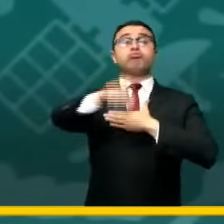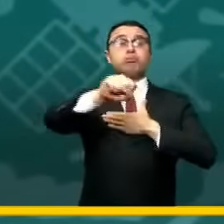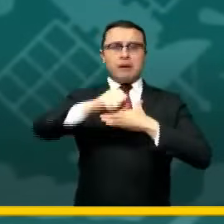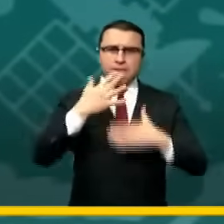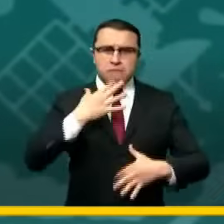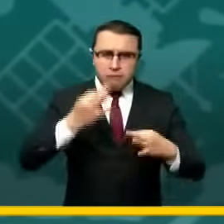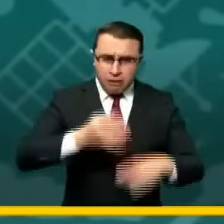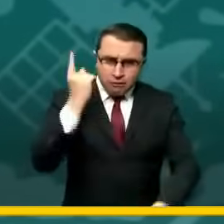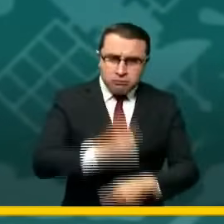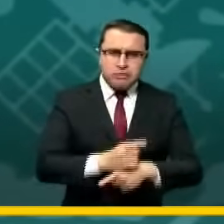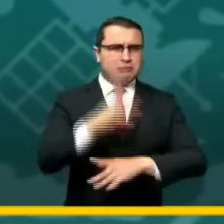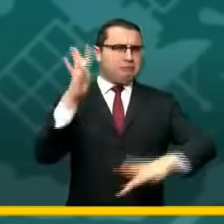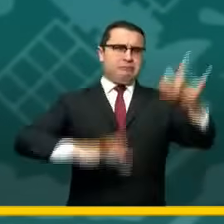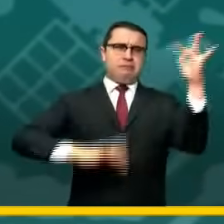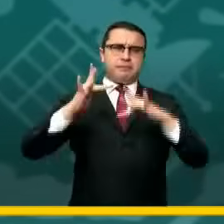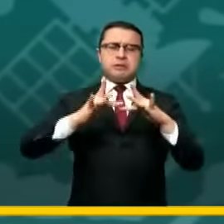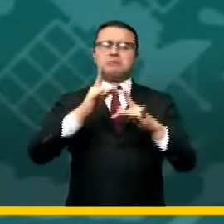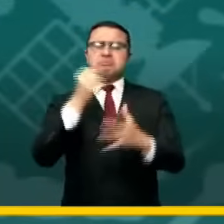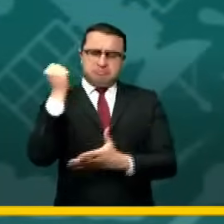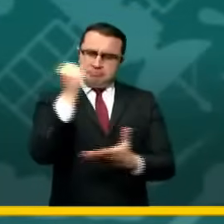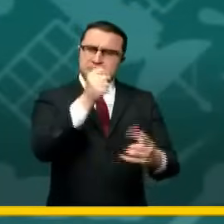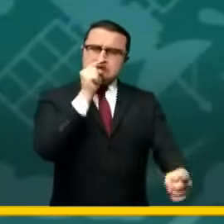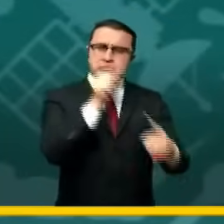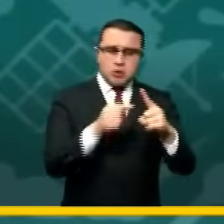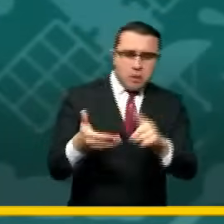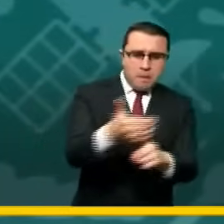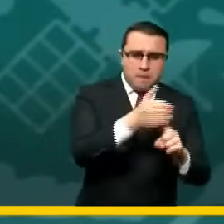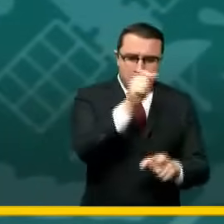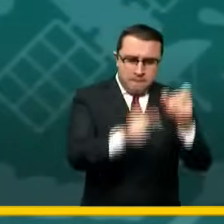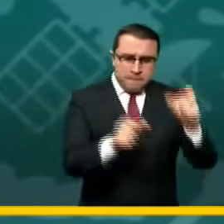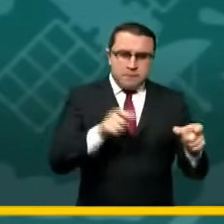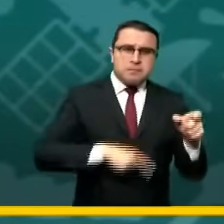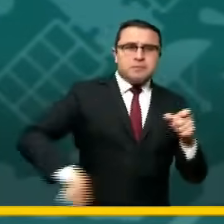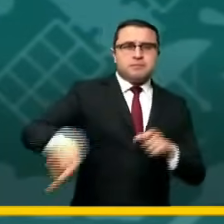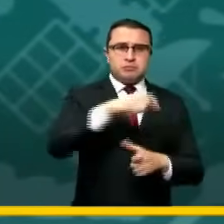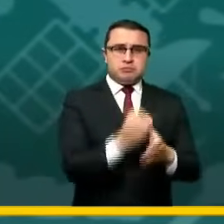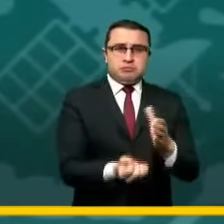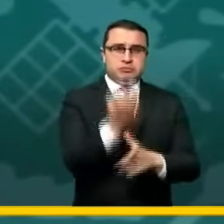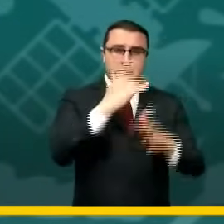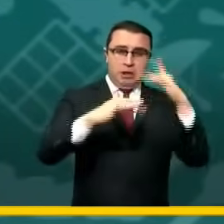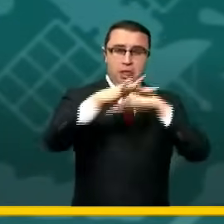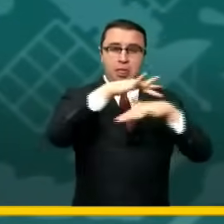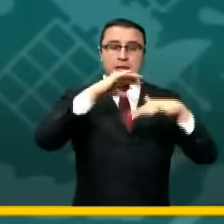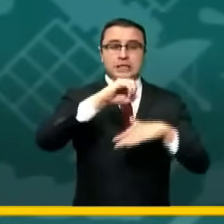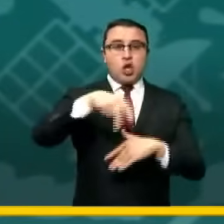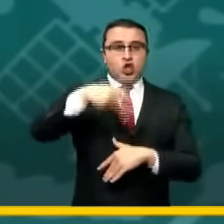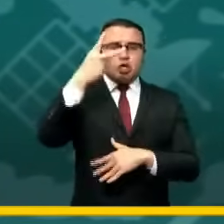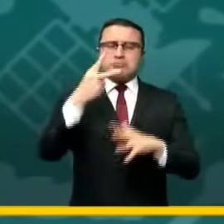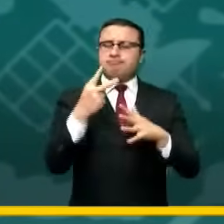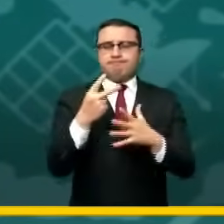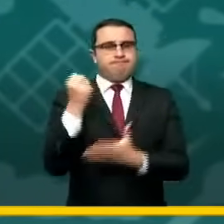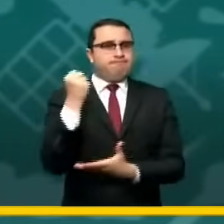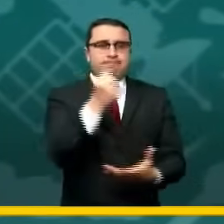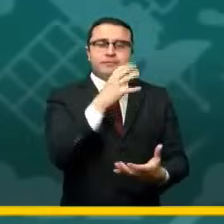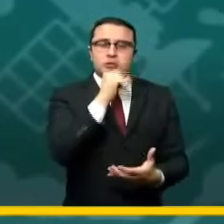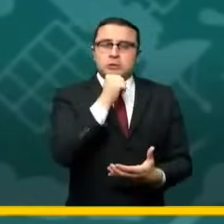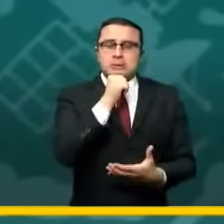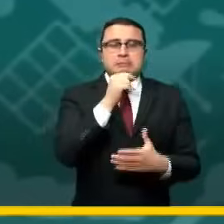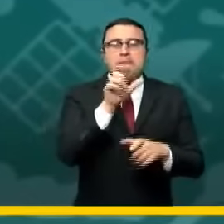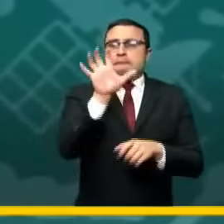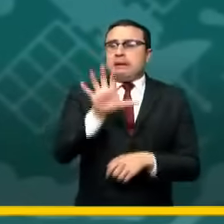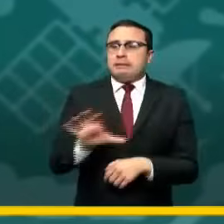no emisoras de CO2, es decir, las poblaciones pobres. El capitalismo de los